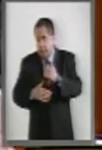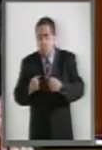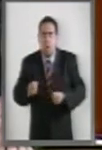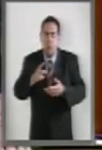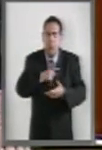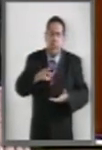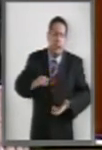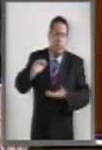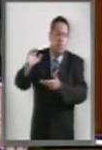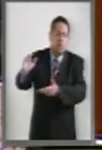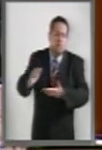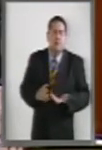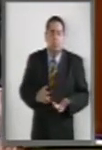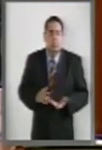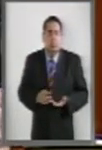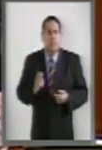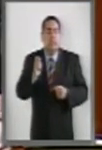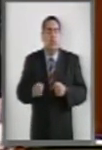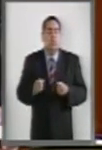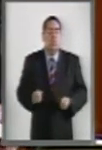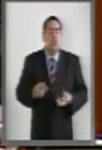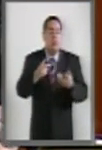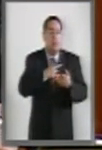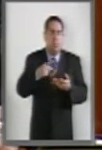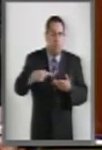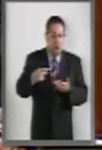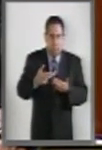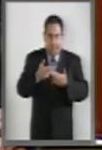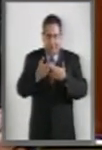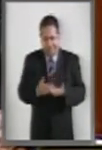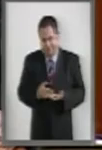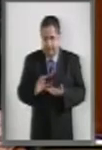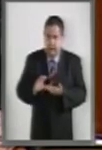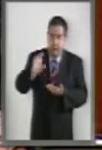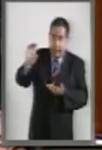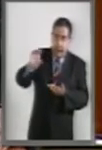decir, ¿a cuánto equivaldría la cantidad que se estima pagar